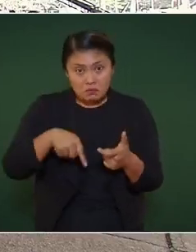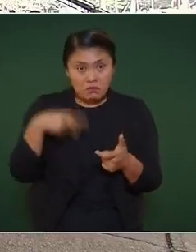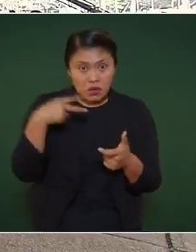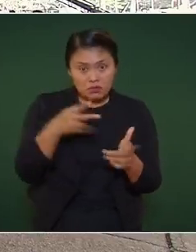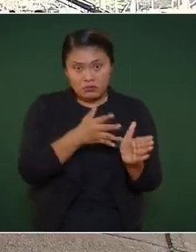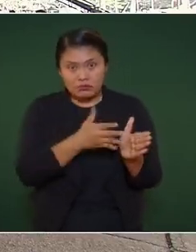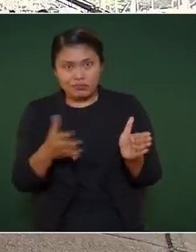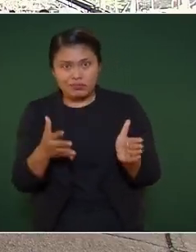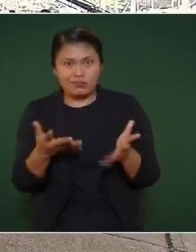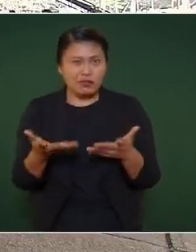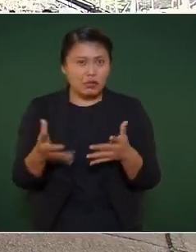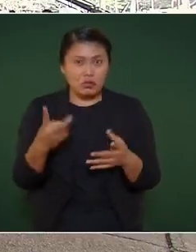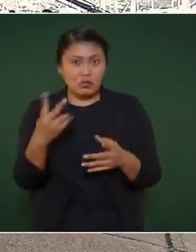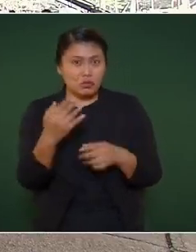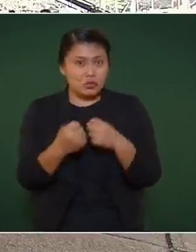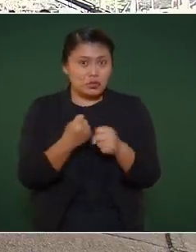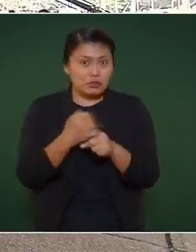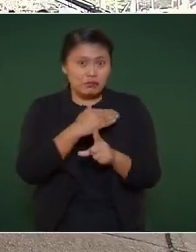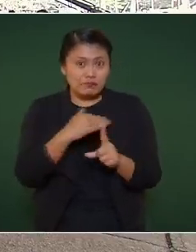Por eso